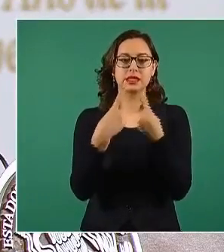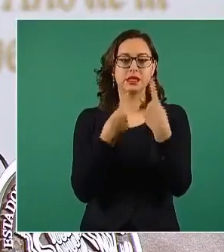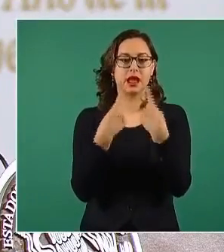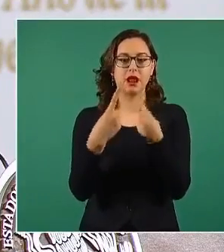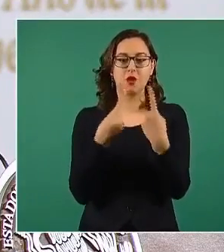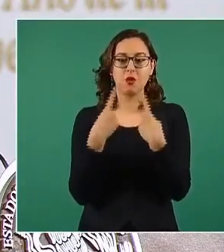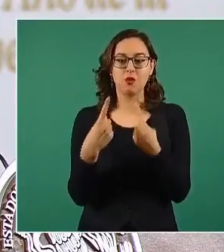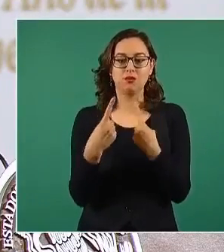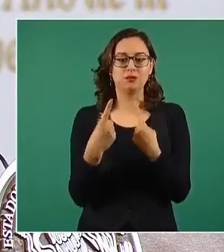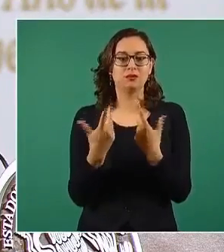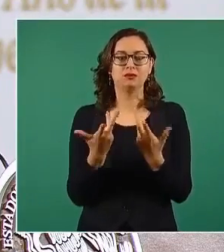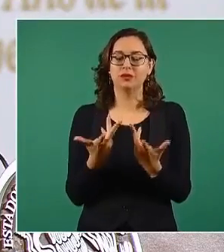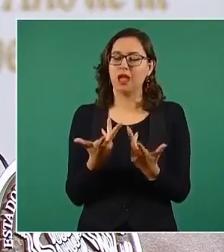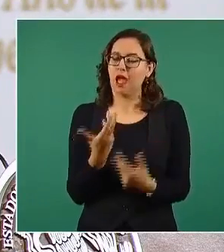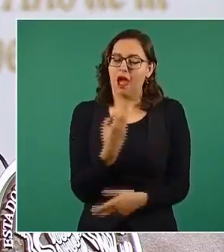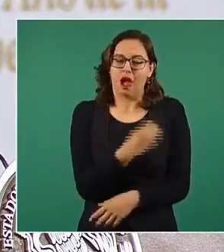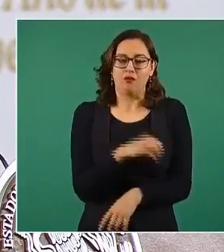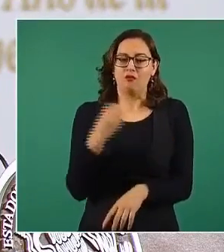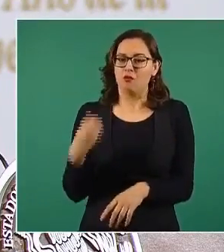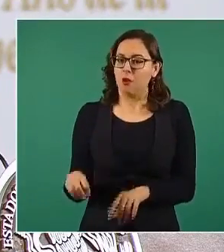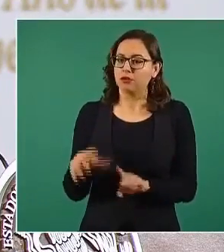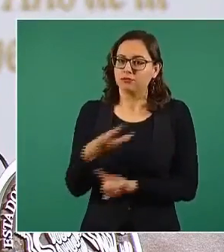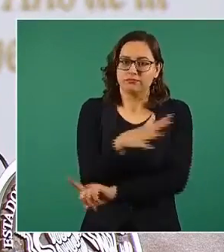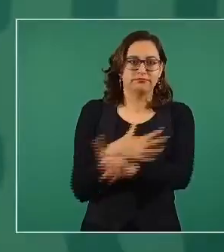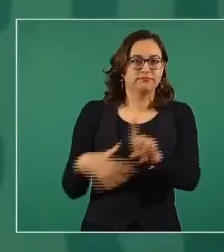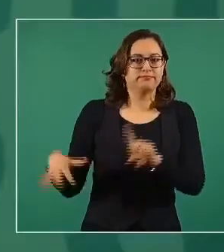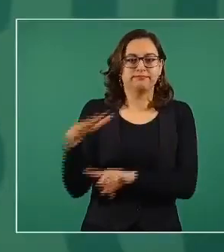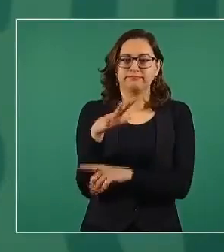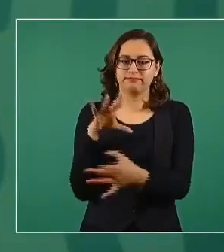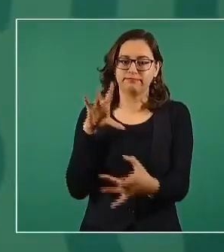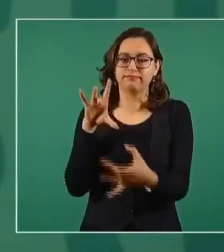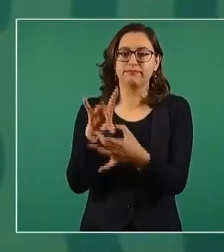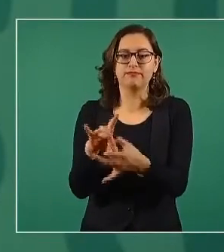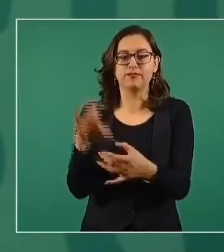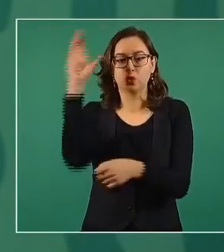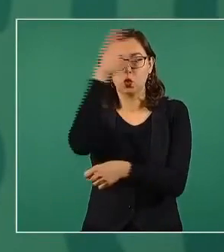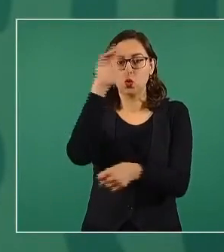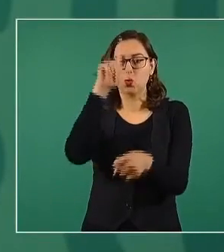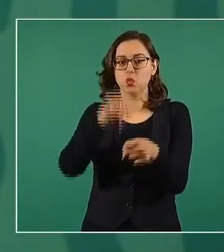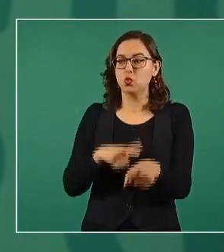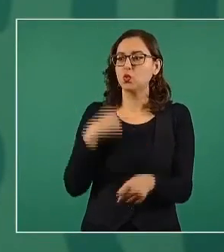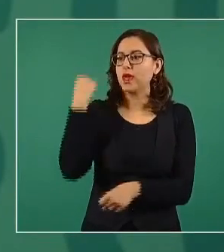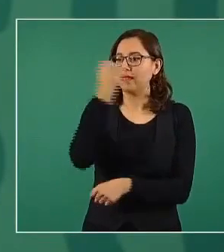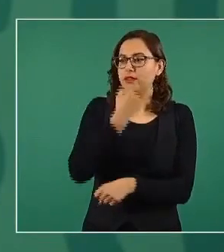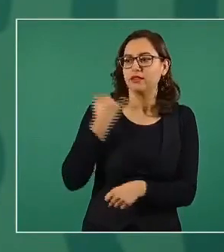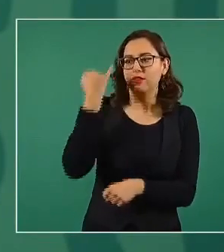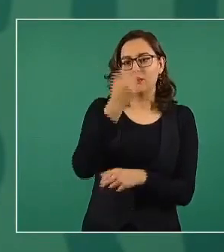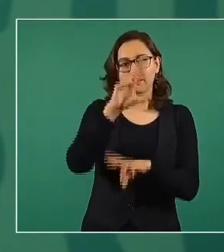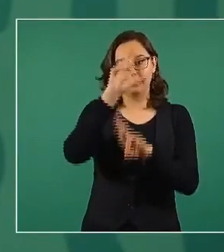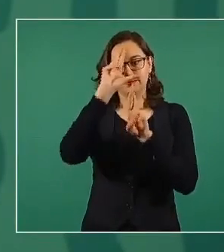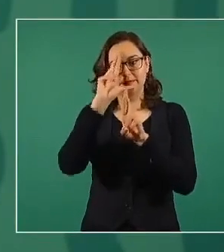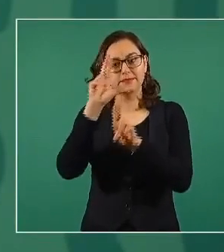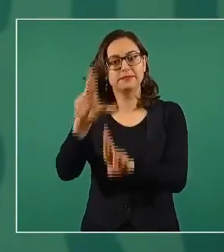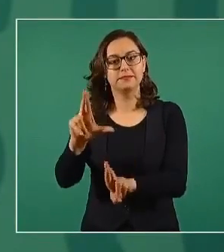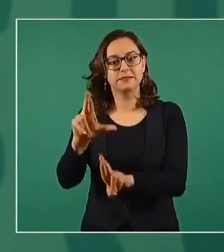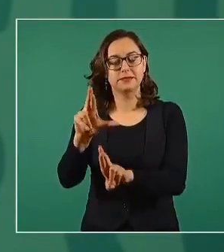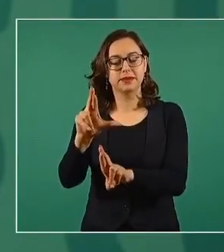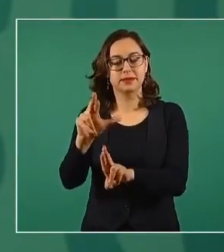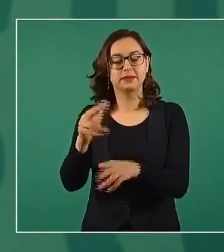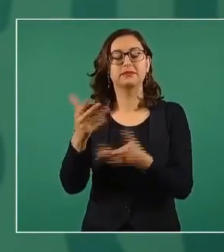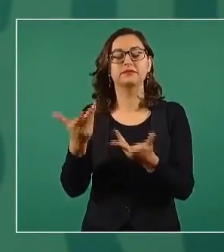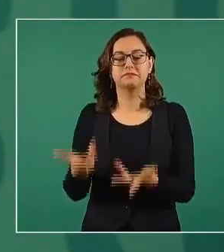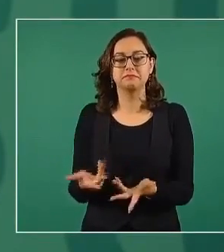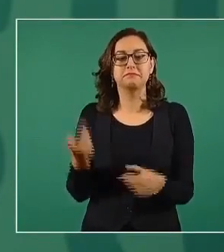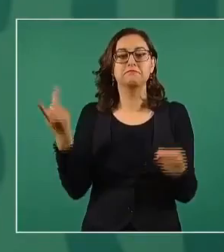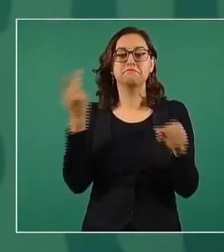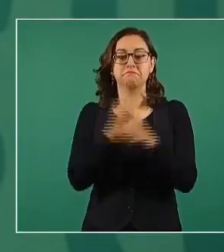obligadamente contextualizado, respeta la cultura, la lengua. Y esto permitió que al